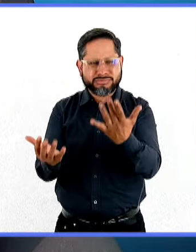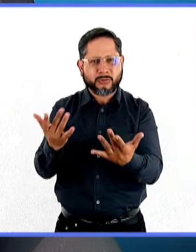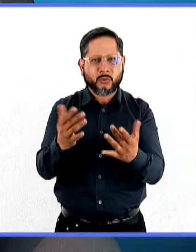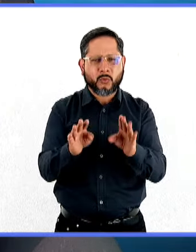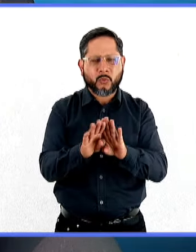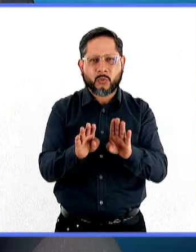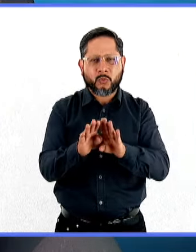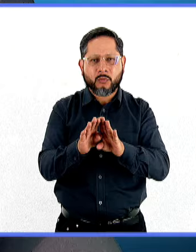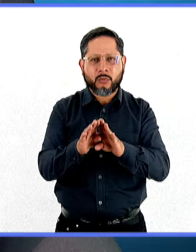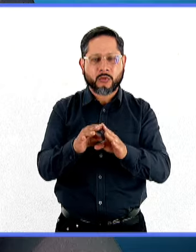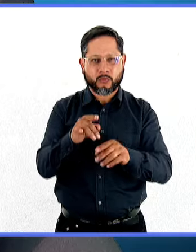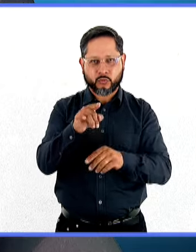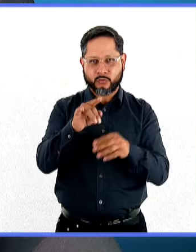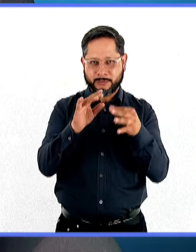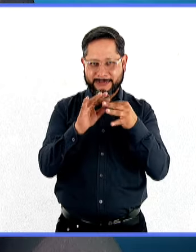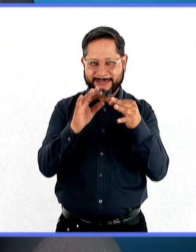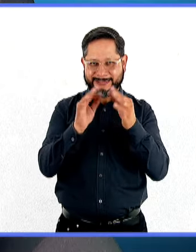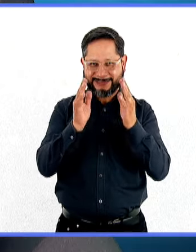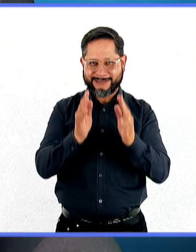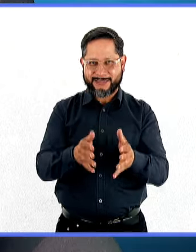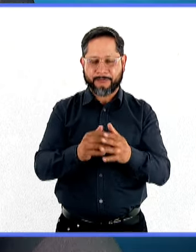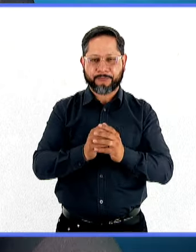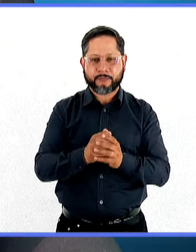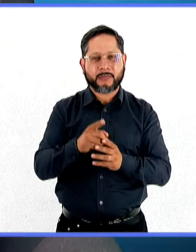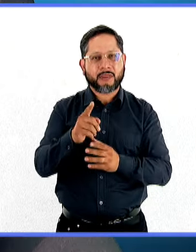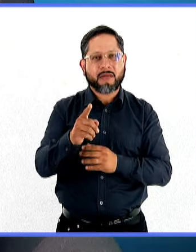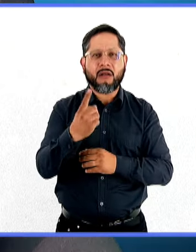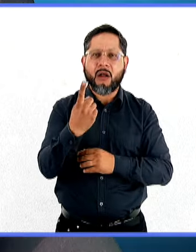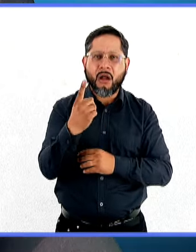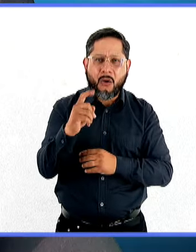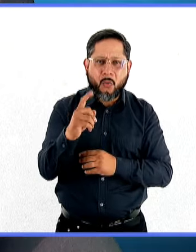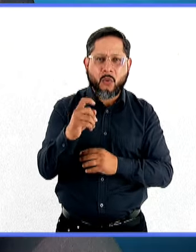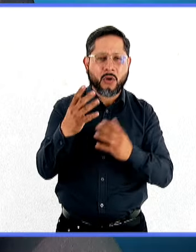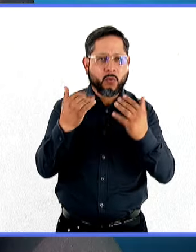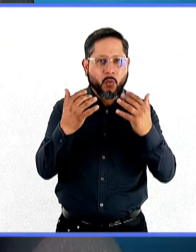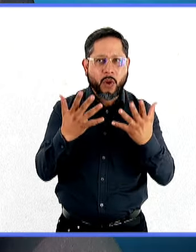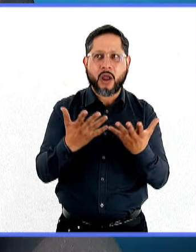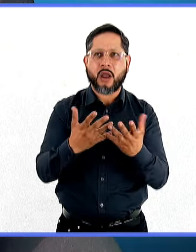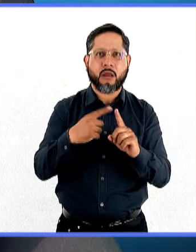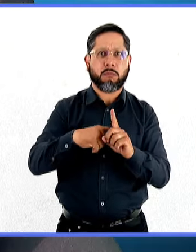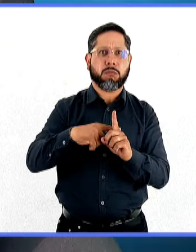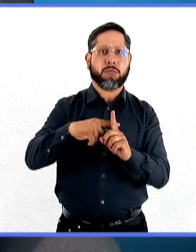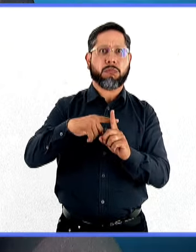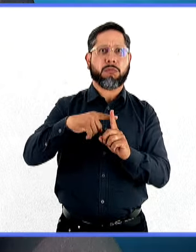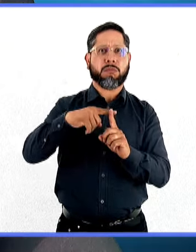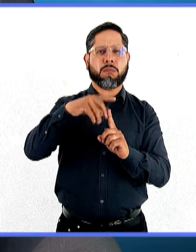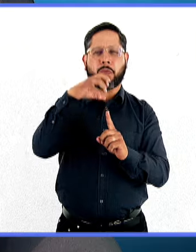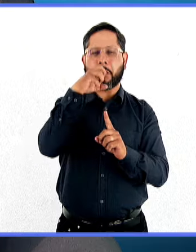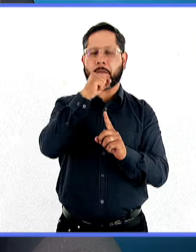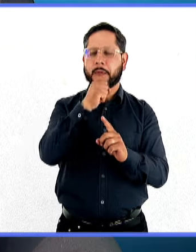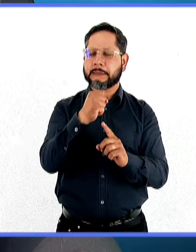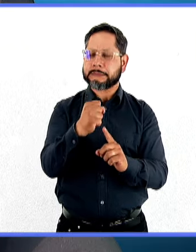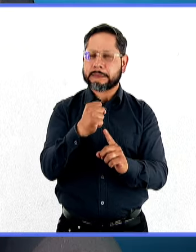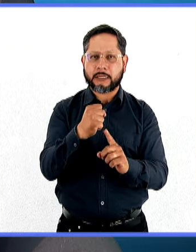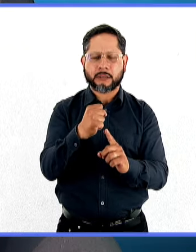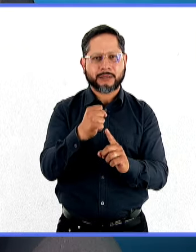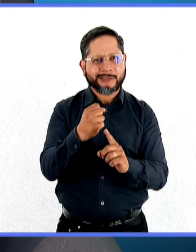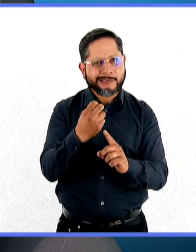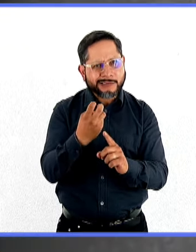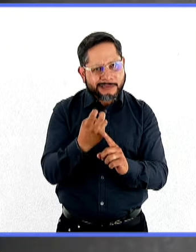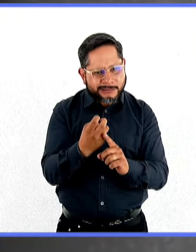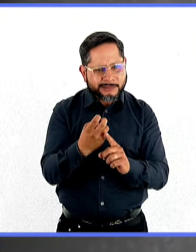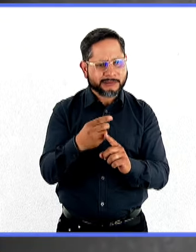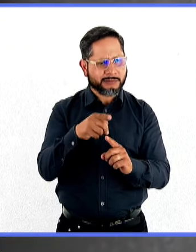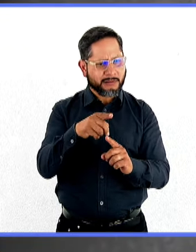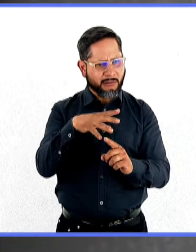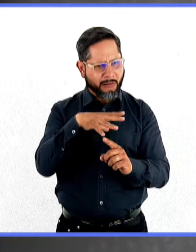que tiene que ver con algo que ya nos mencionaba eh la sequía el cambio climático las altas temperaturas Cómo impactan en la